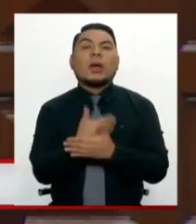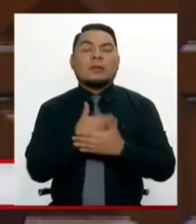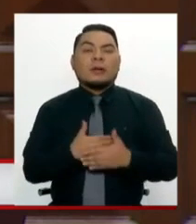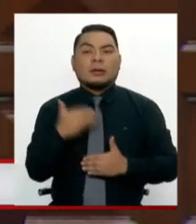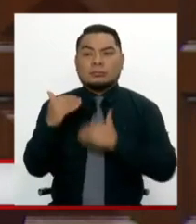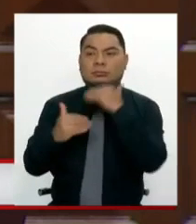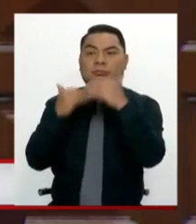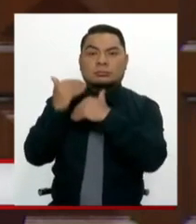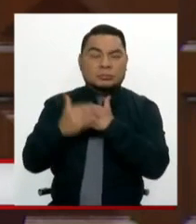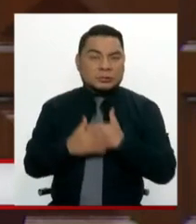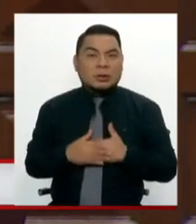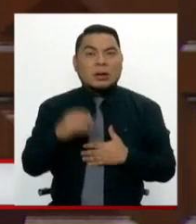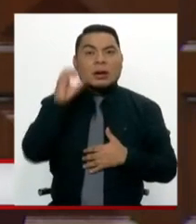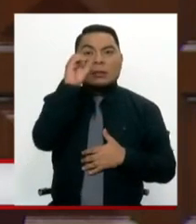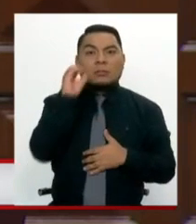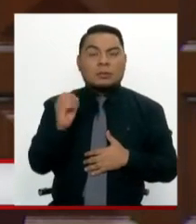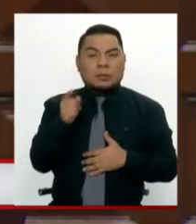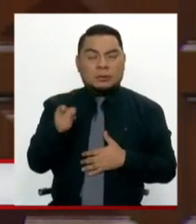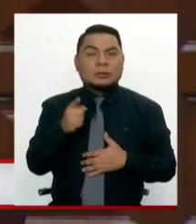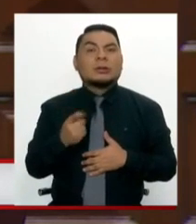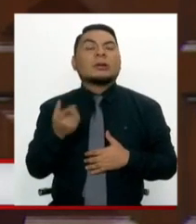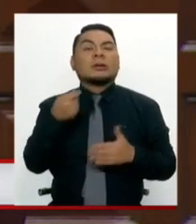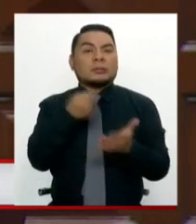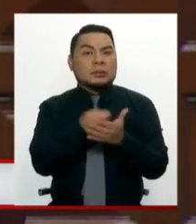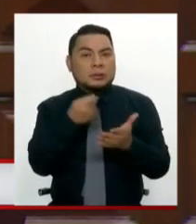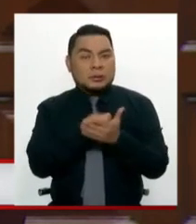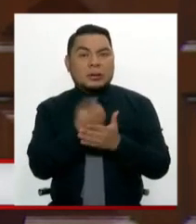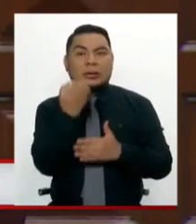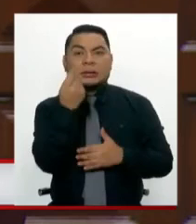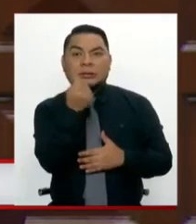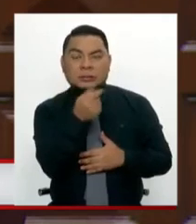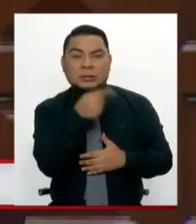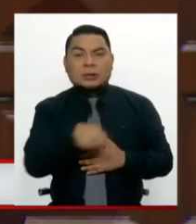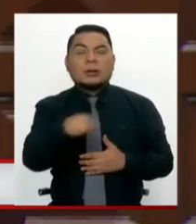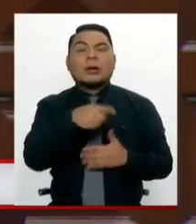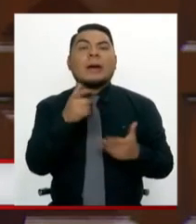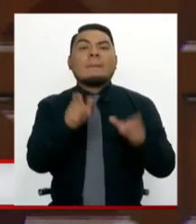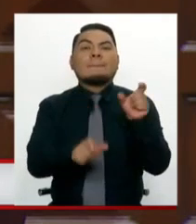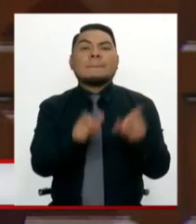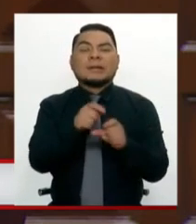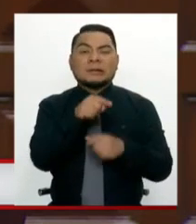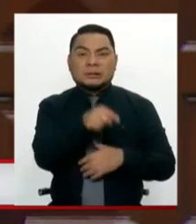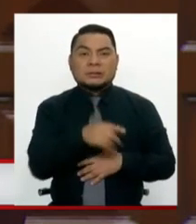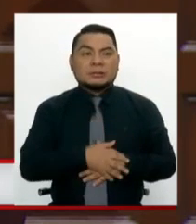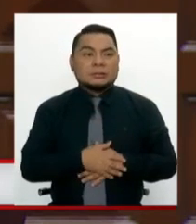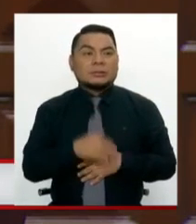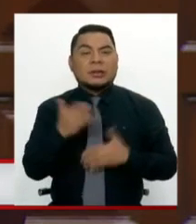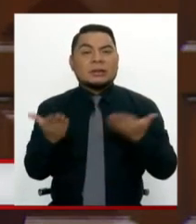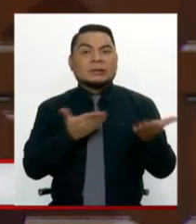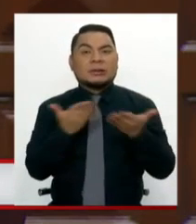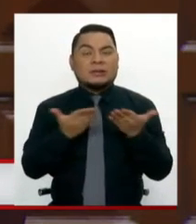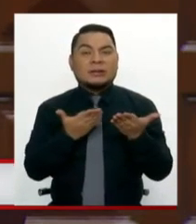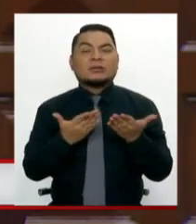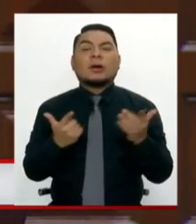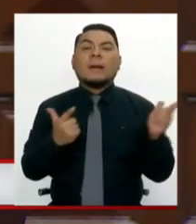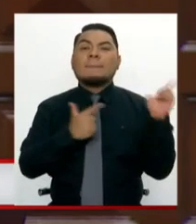escala porcentual de asignación económica para el personal del servicio